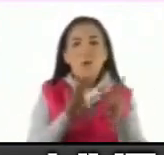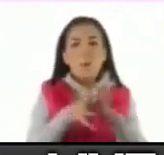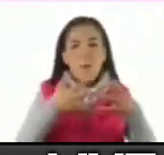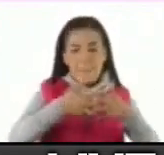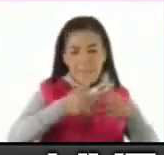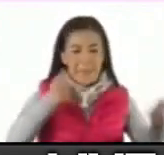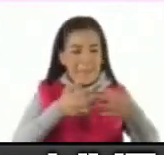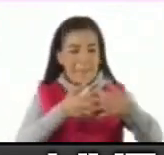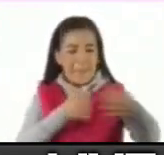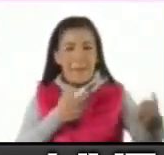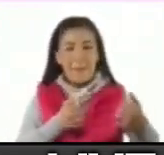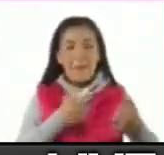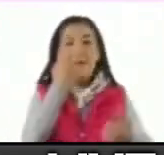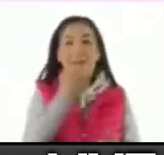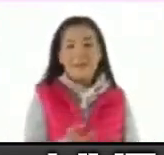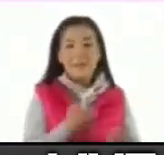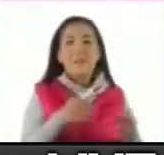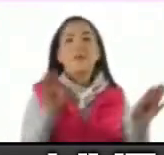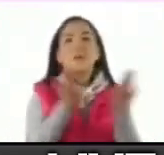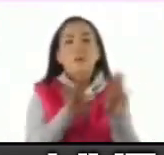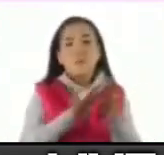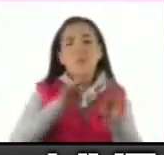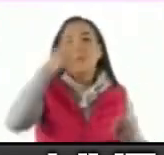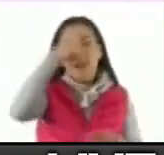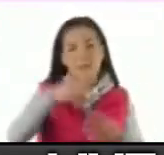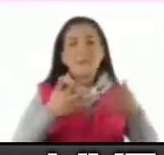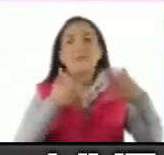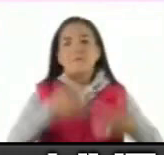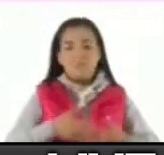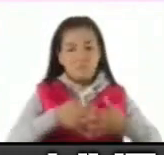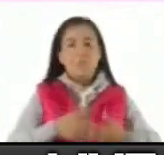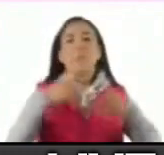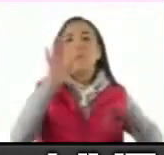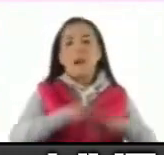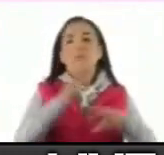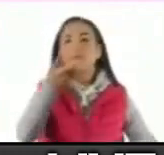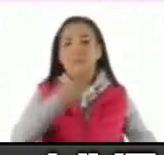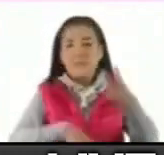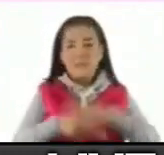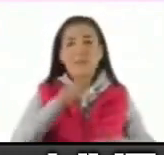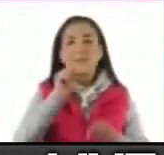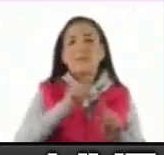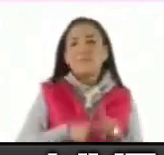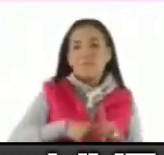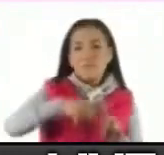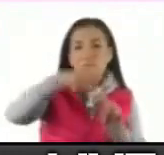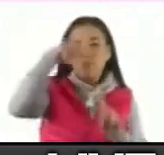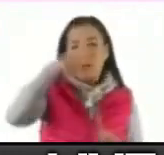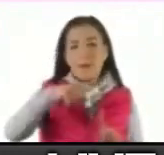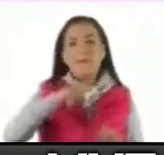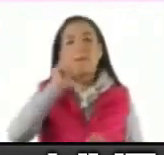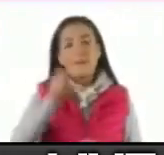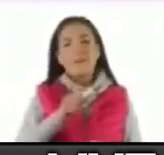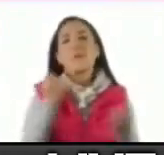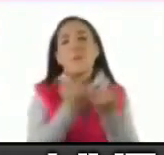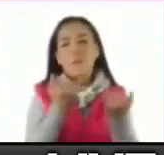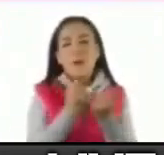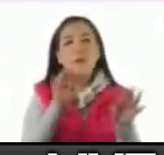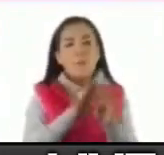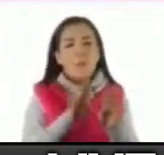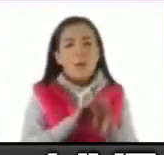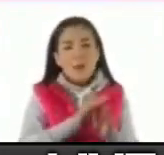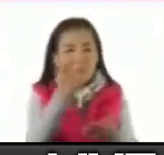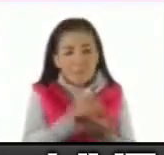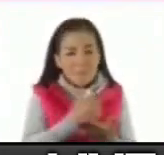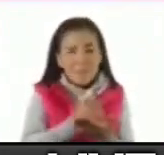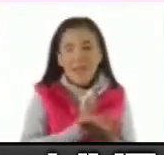las moléculas de un compuesto para producir más simples mediante altas temperaturas y un catalizador.